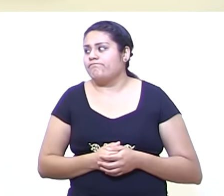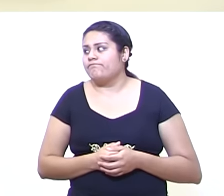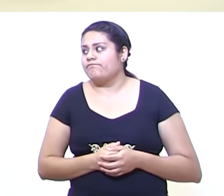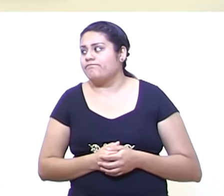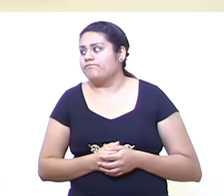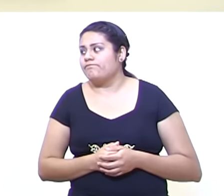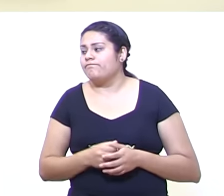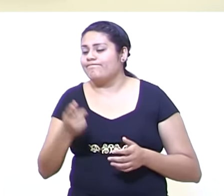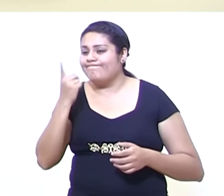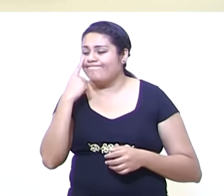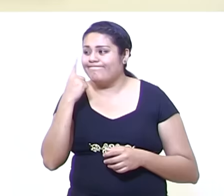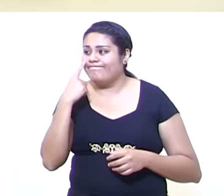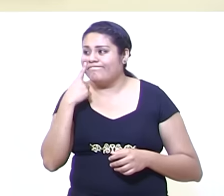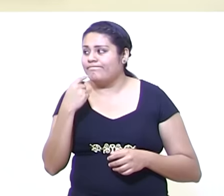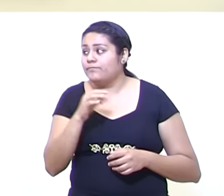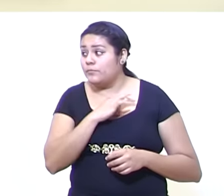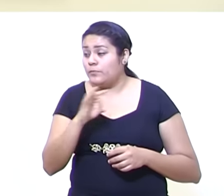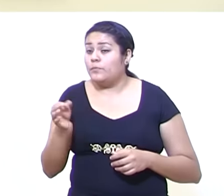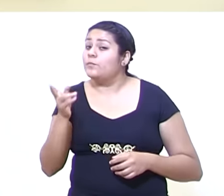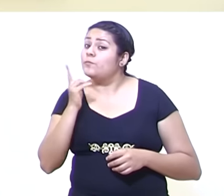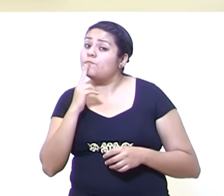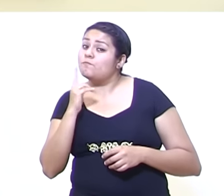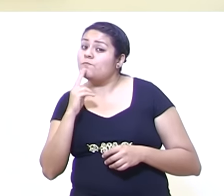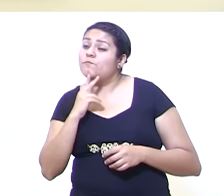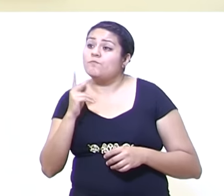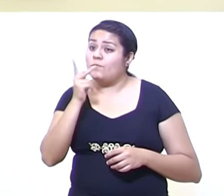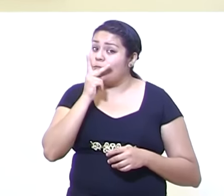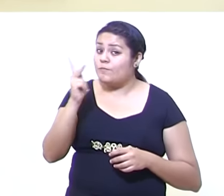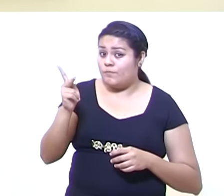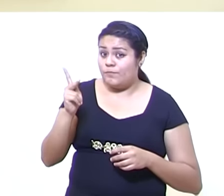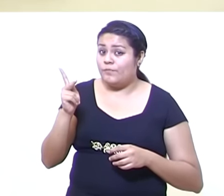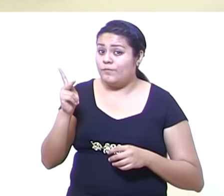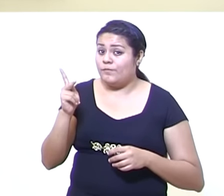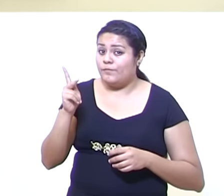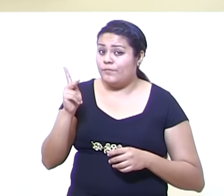Te propongo, podrías escribir